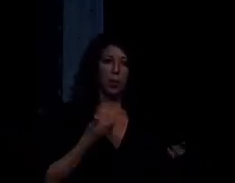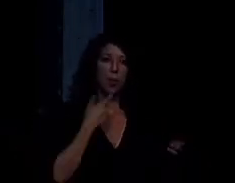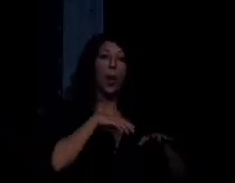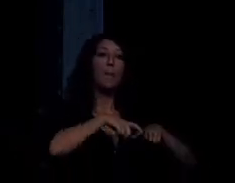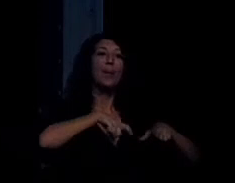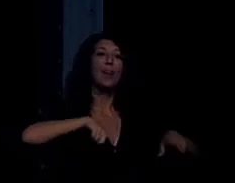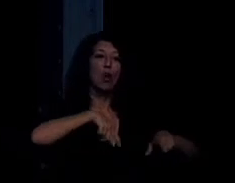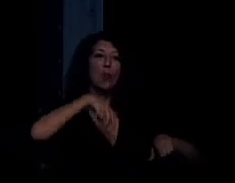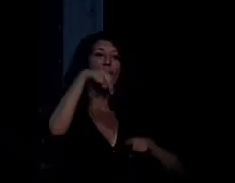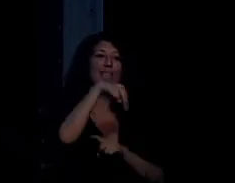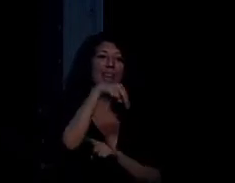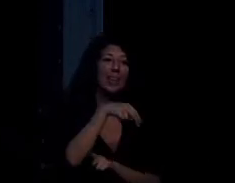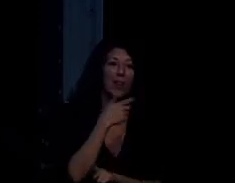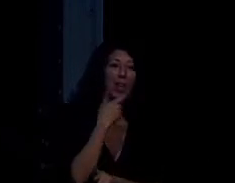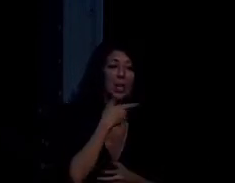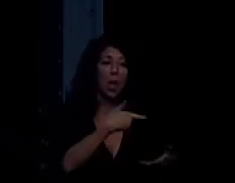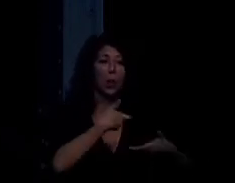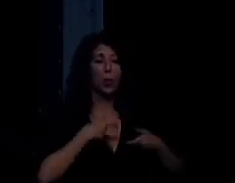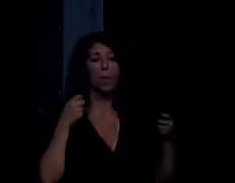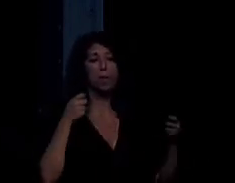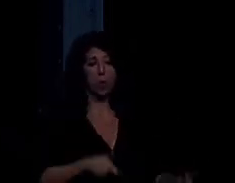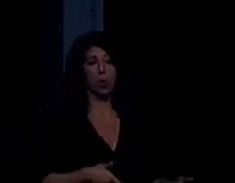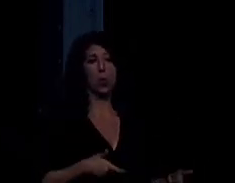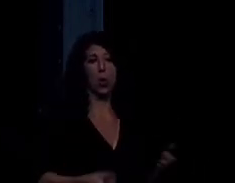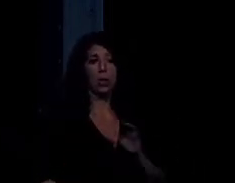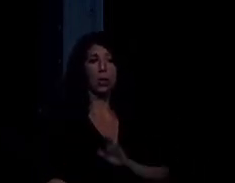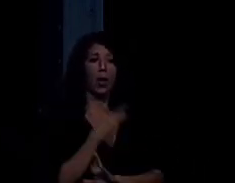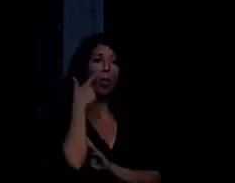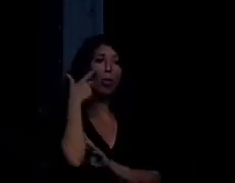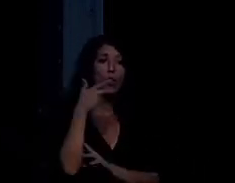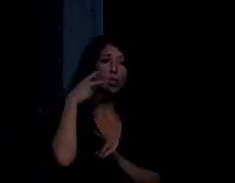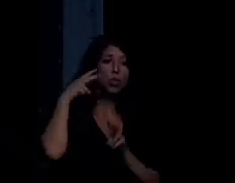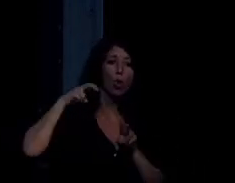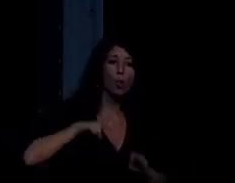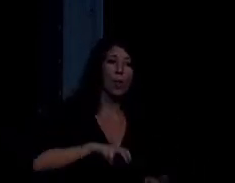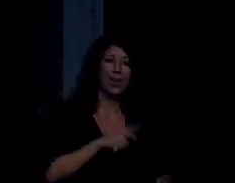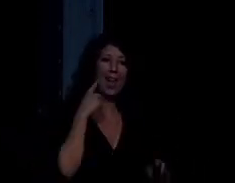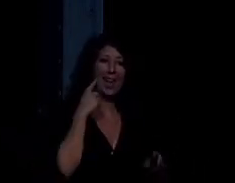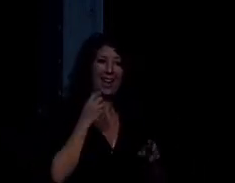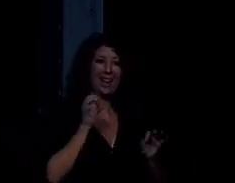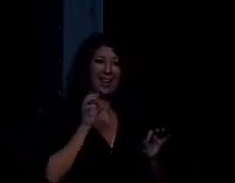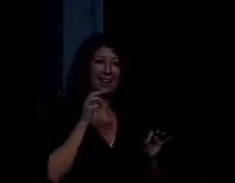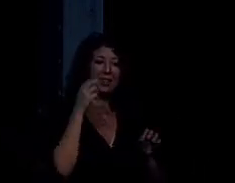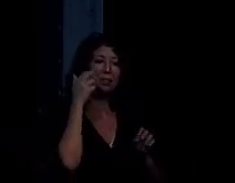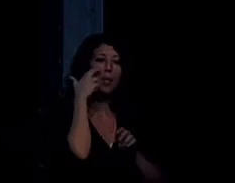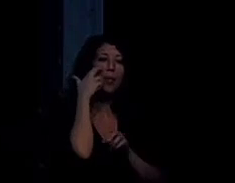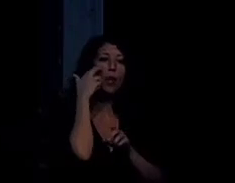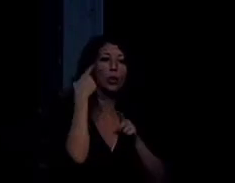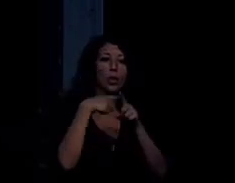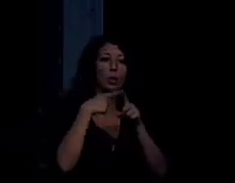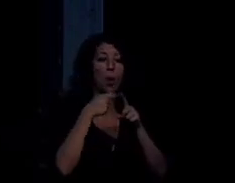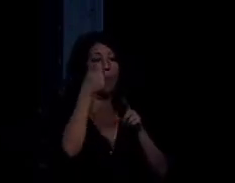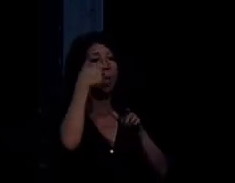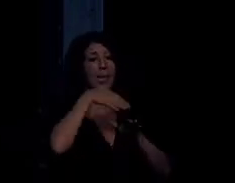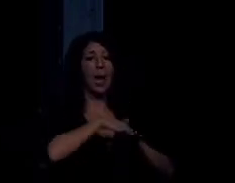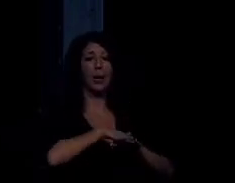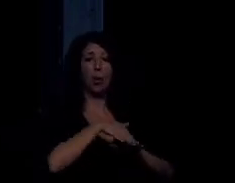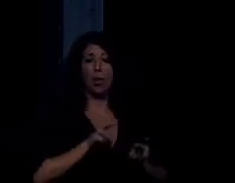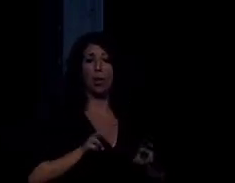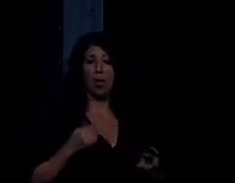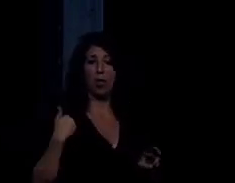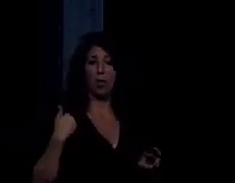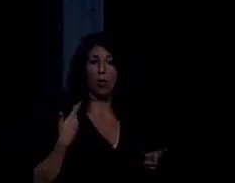plataformas como las de Netflix, ¿no?, que han hecho un documental que es un relato sobre el peligro sexual, pero actualizado. Os voy a